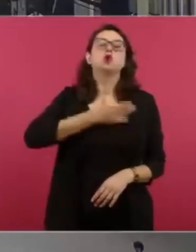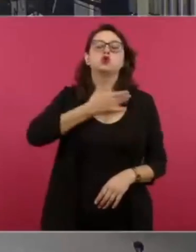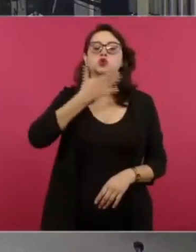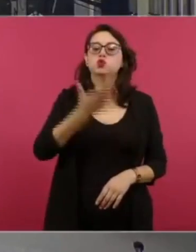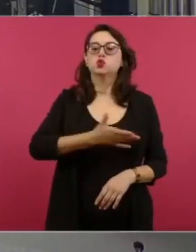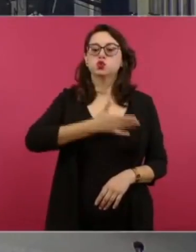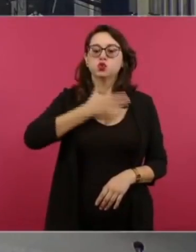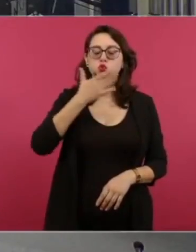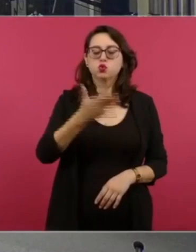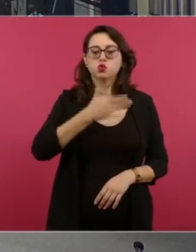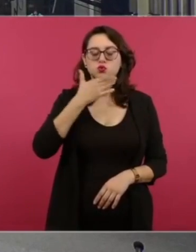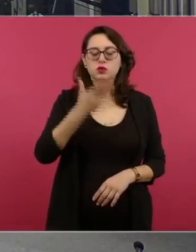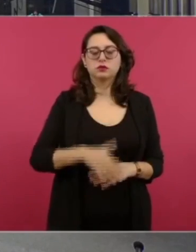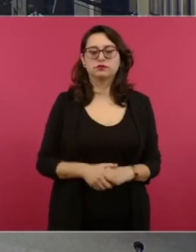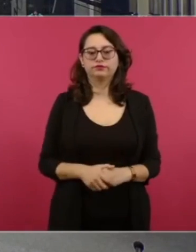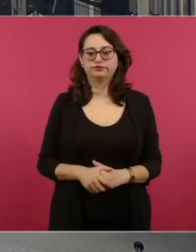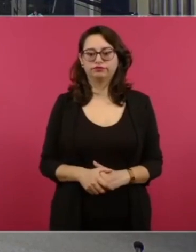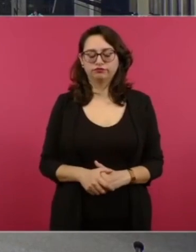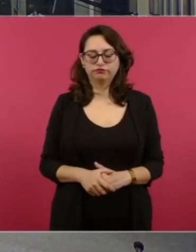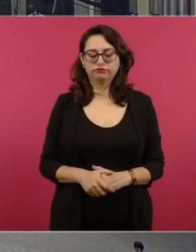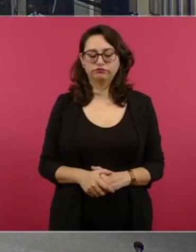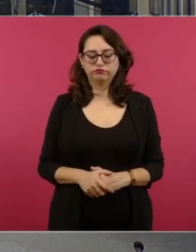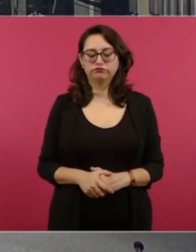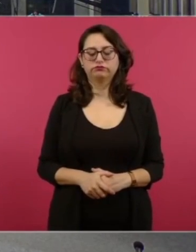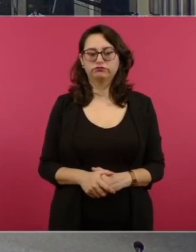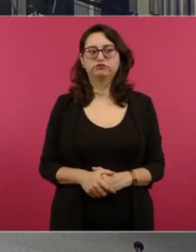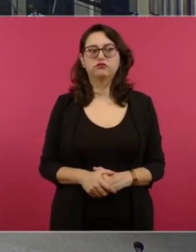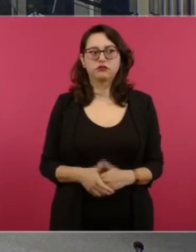nosotros decíamos, no le hace que tarde,